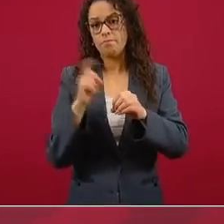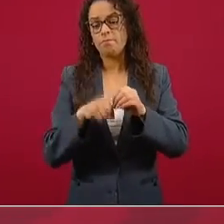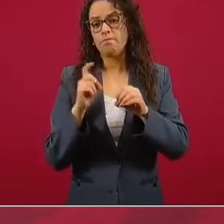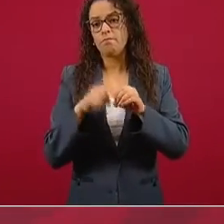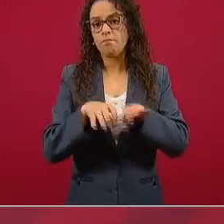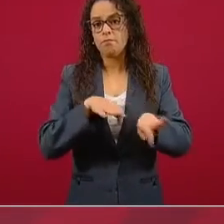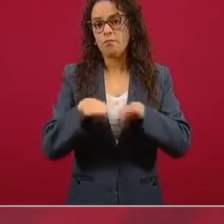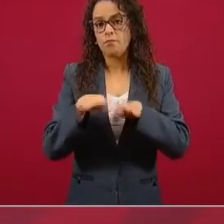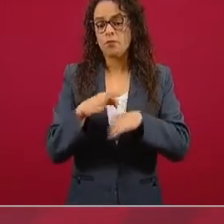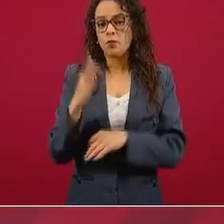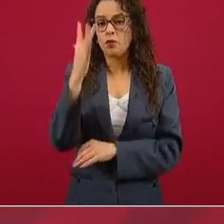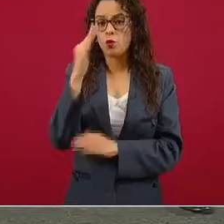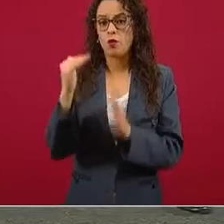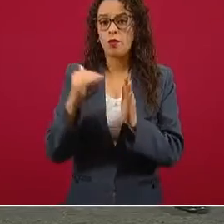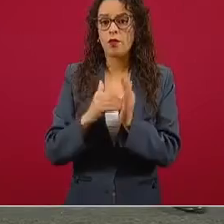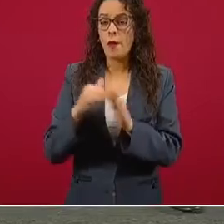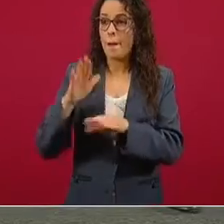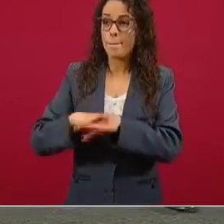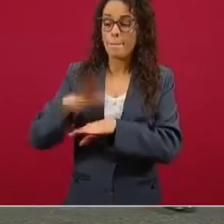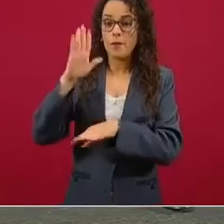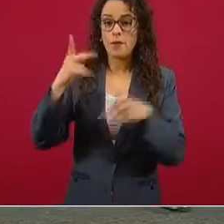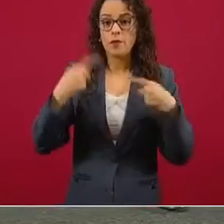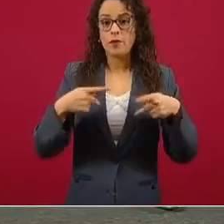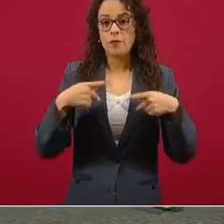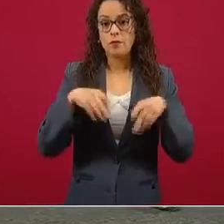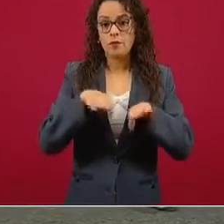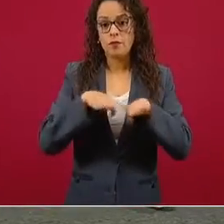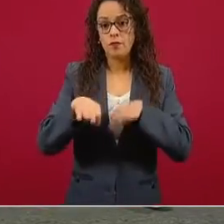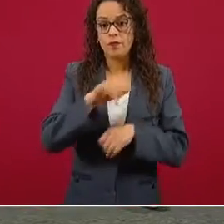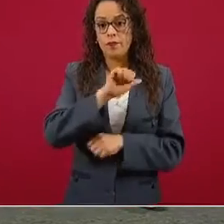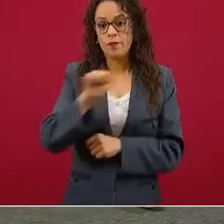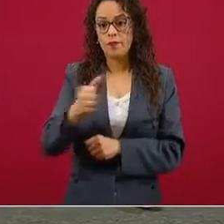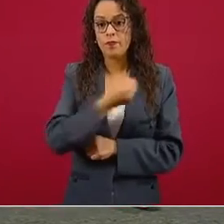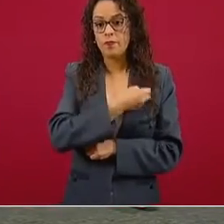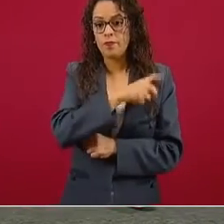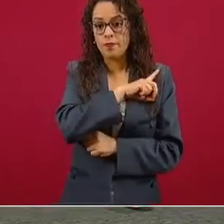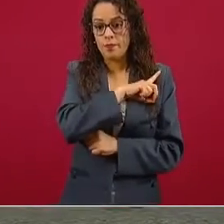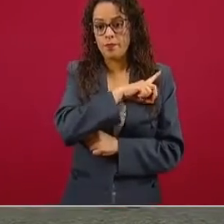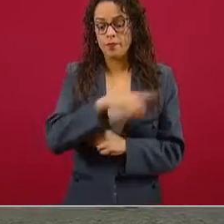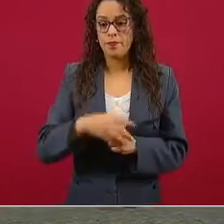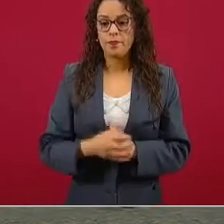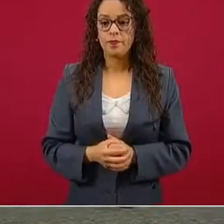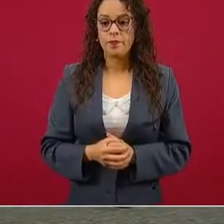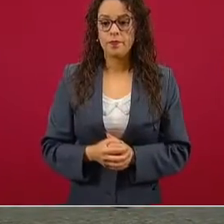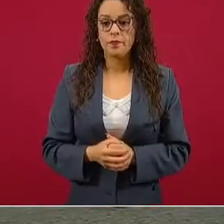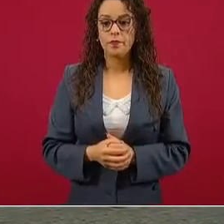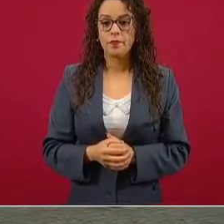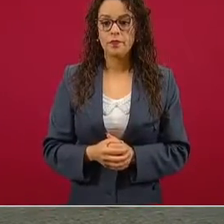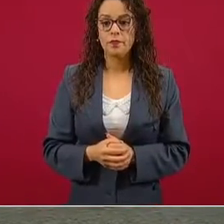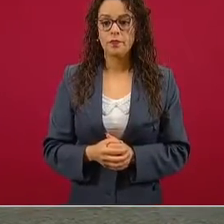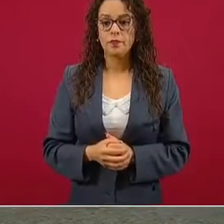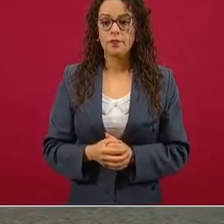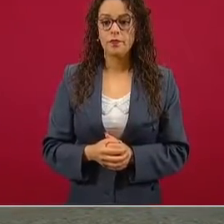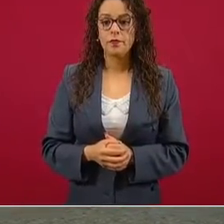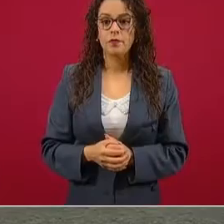más de 50,000 trabajadores de la salud. Y algo que fue muy importante,